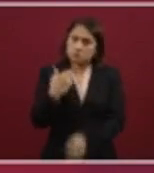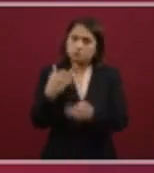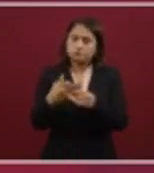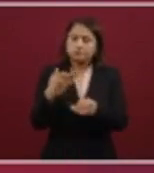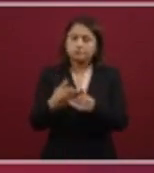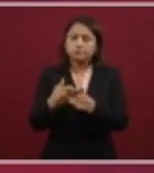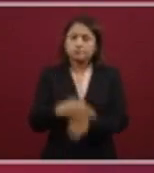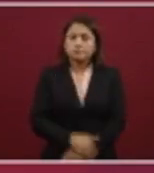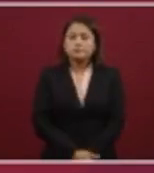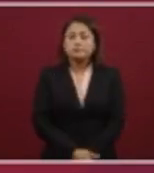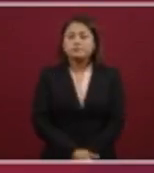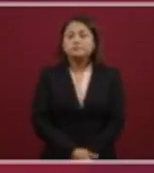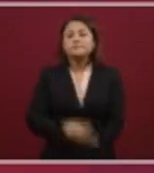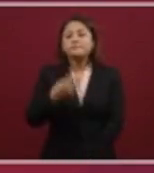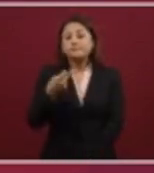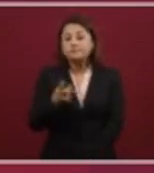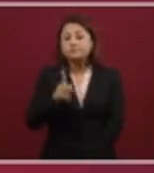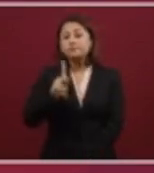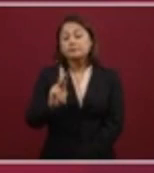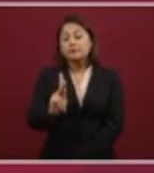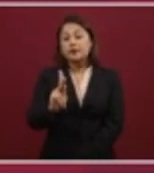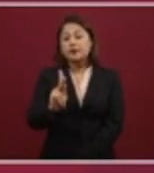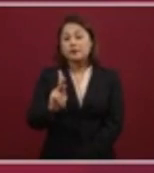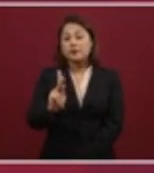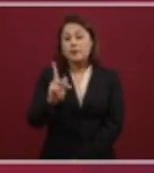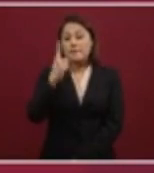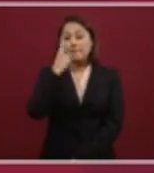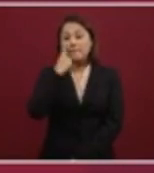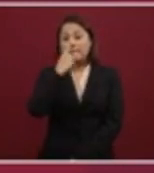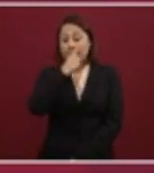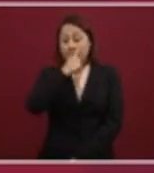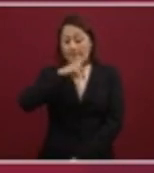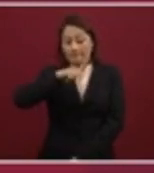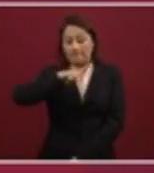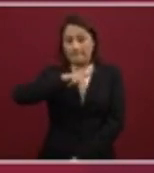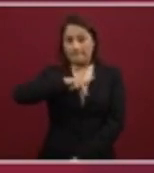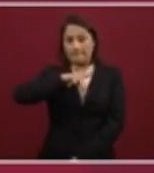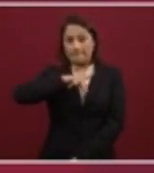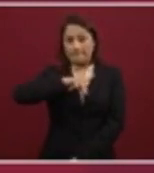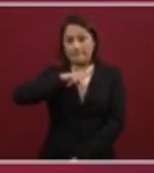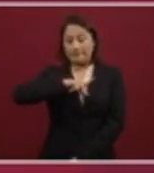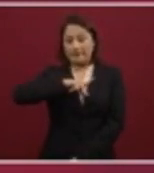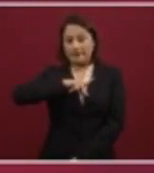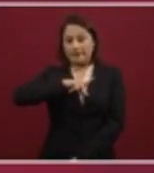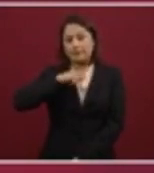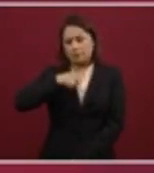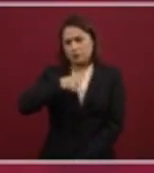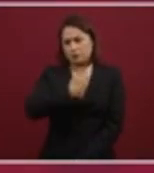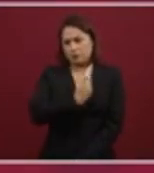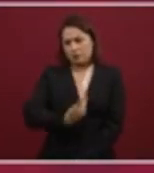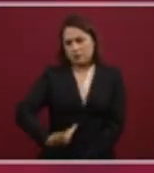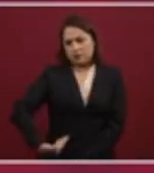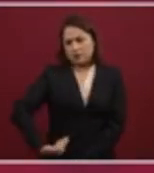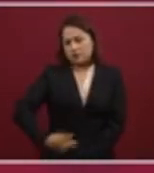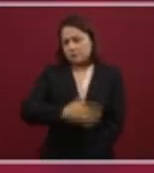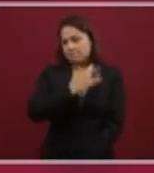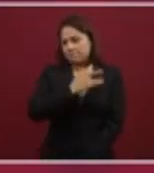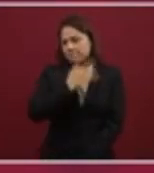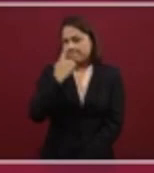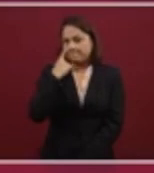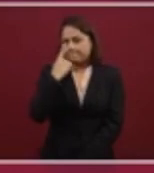sería solo el punto de vista del presidente, y en la democracia